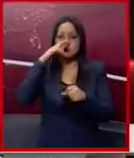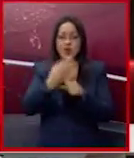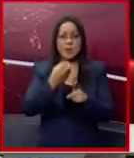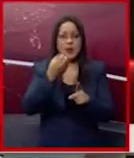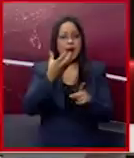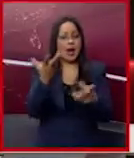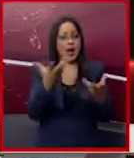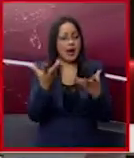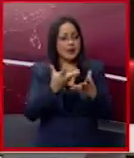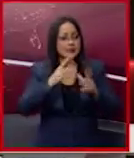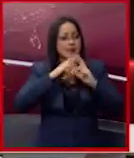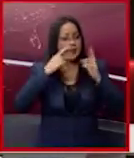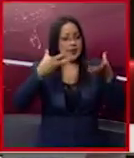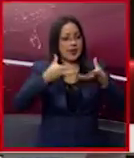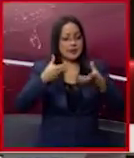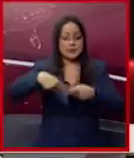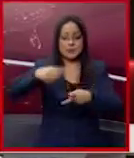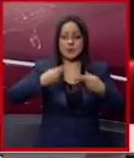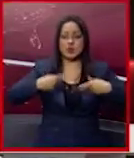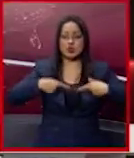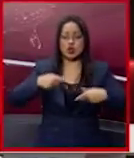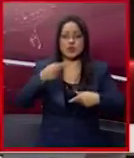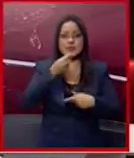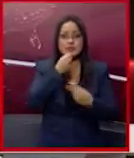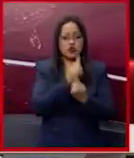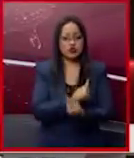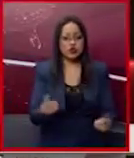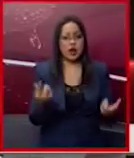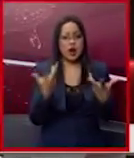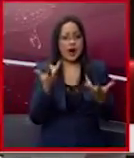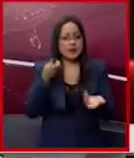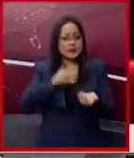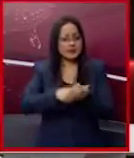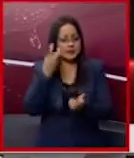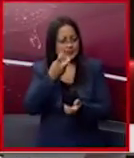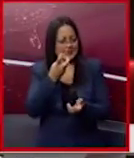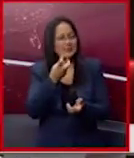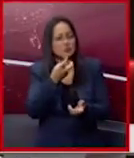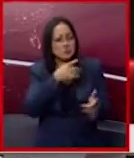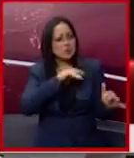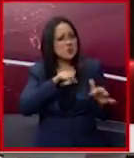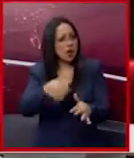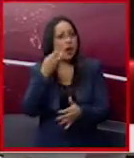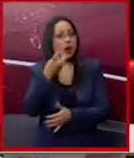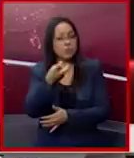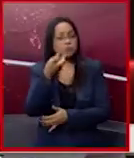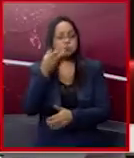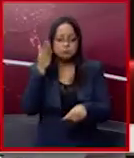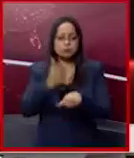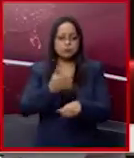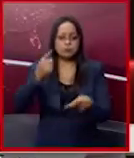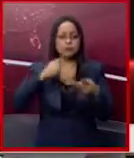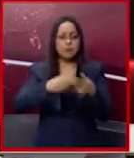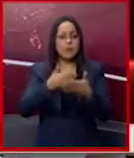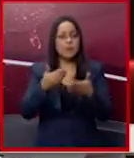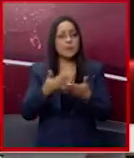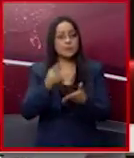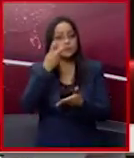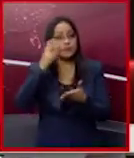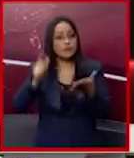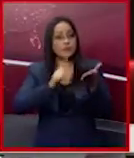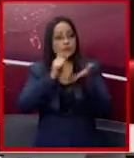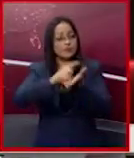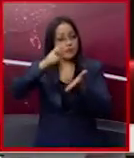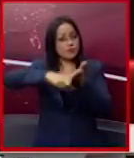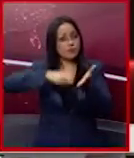ocasionen que menores asistan a eventos con los que se lleven prácticas tan lamentables. De tal manera que con esta misma